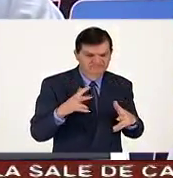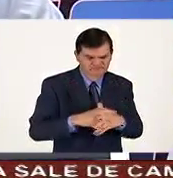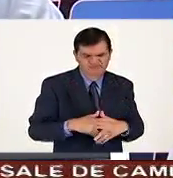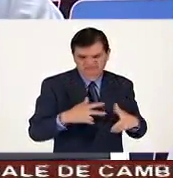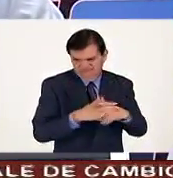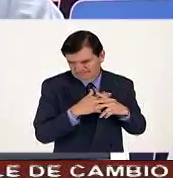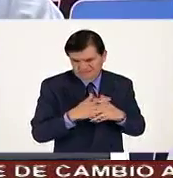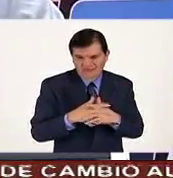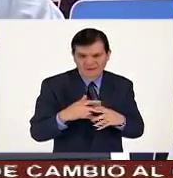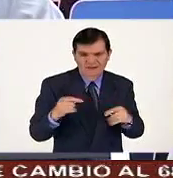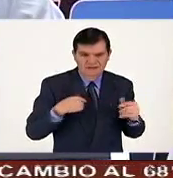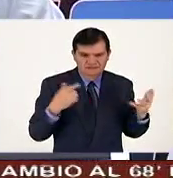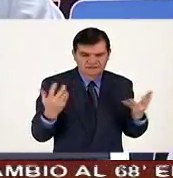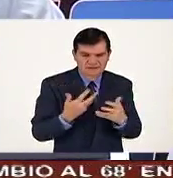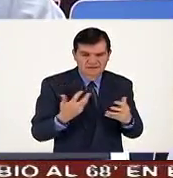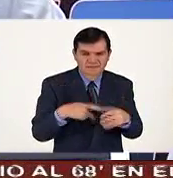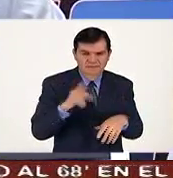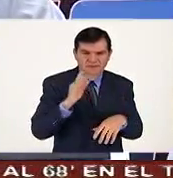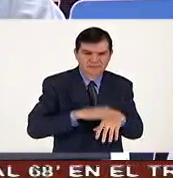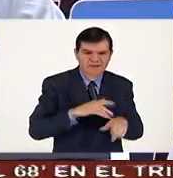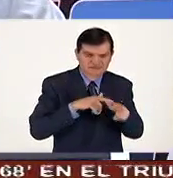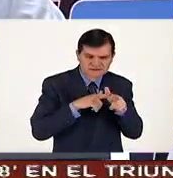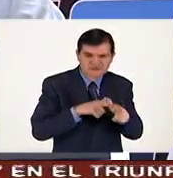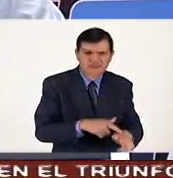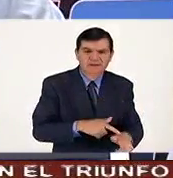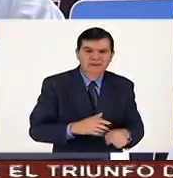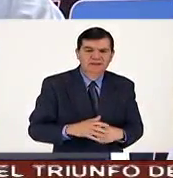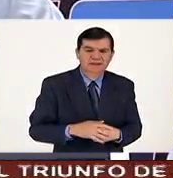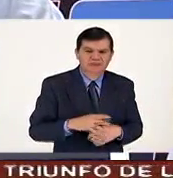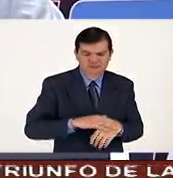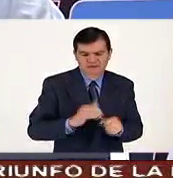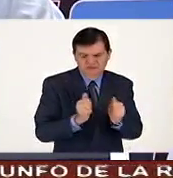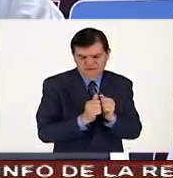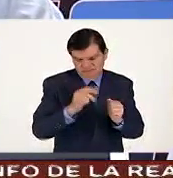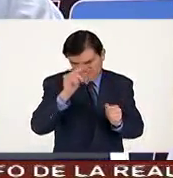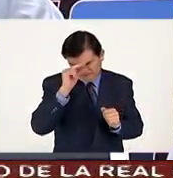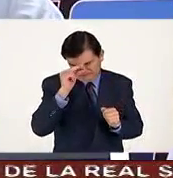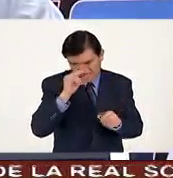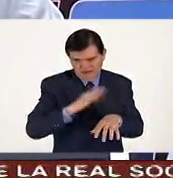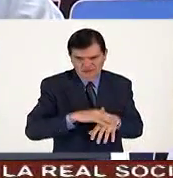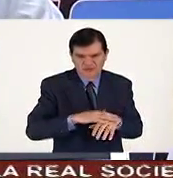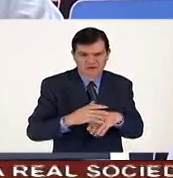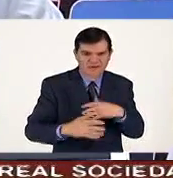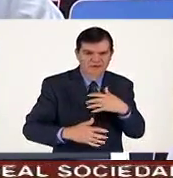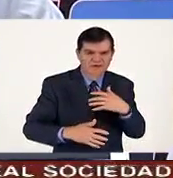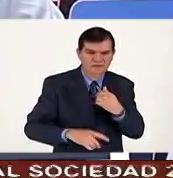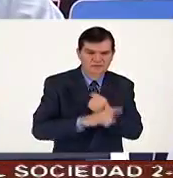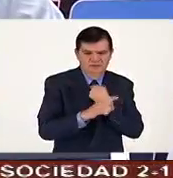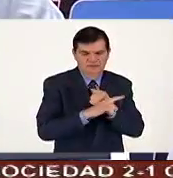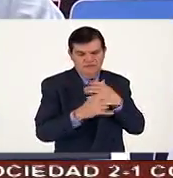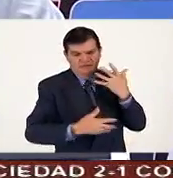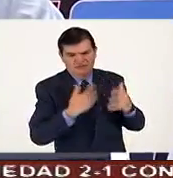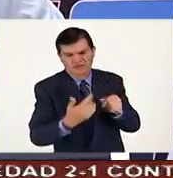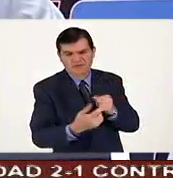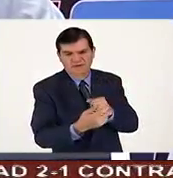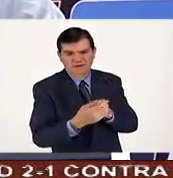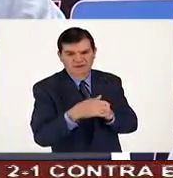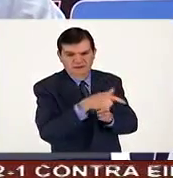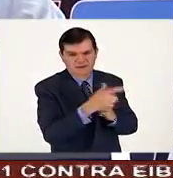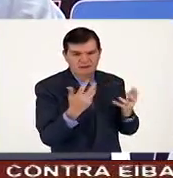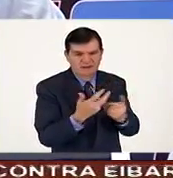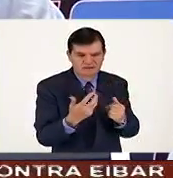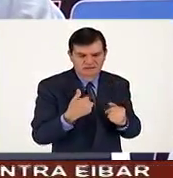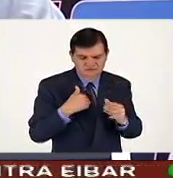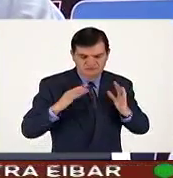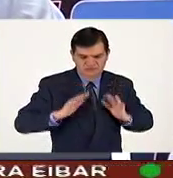hizo lo que tenía que hacer, pero sobre todo mantuvo la inteligencia de no caer en todas las provocaciones que nos hizo el rival.